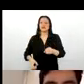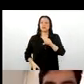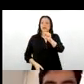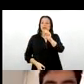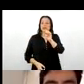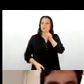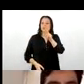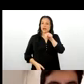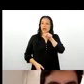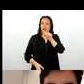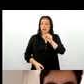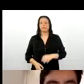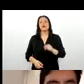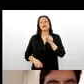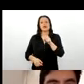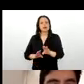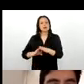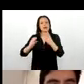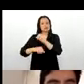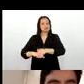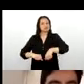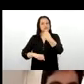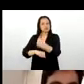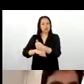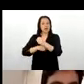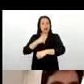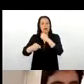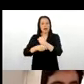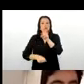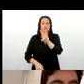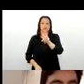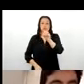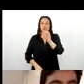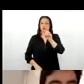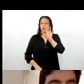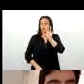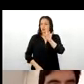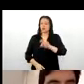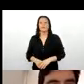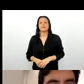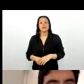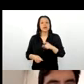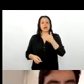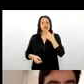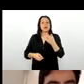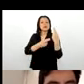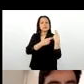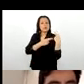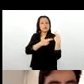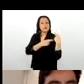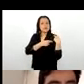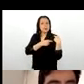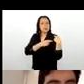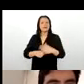Protegidas, que fue creado a partir del año 2008. Y está bajo nuestro cargo la administración de estas